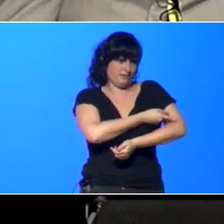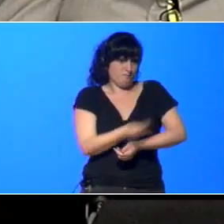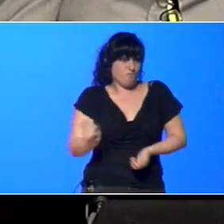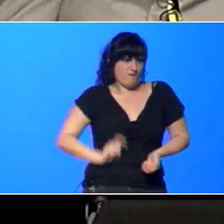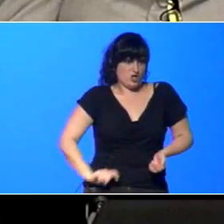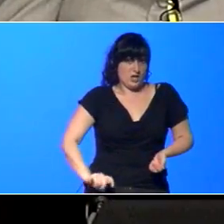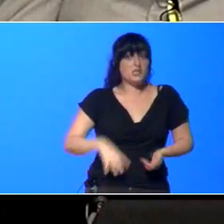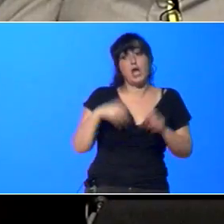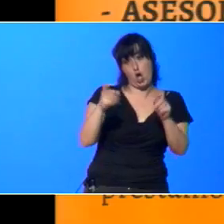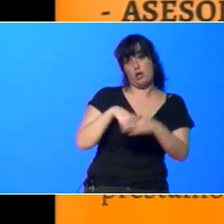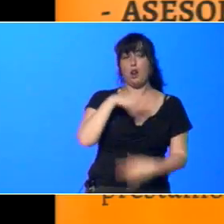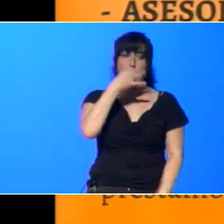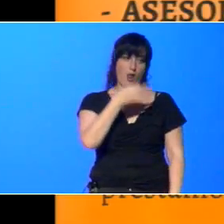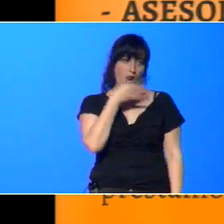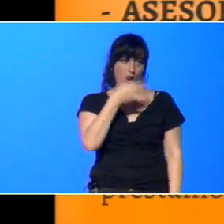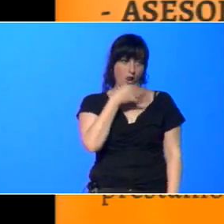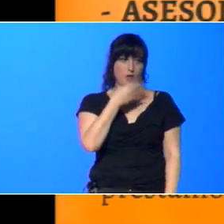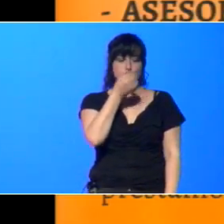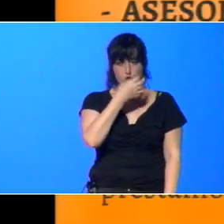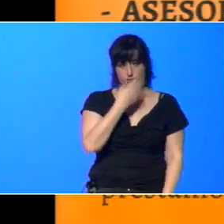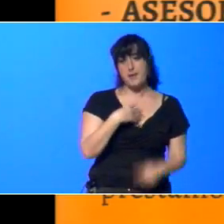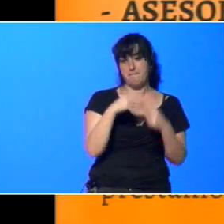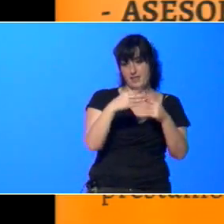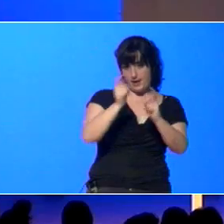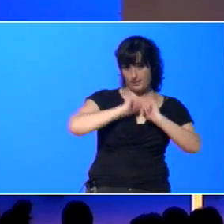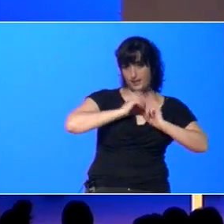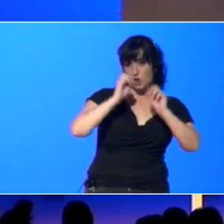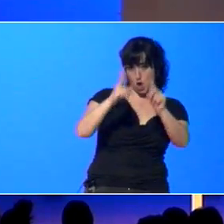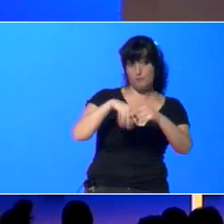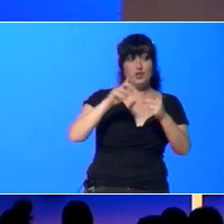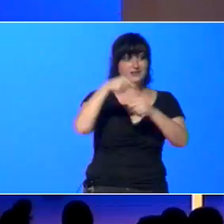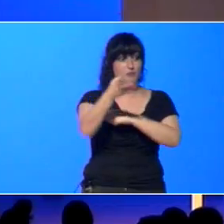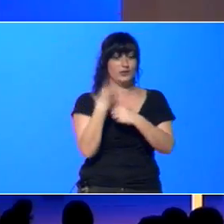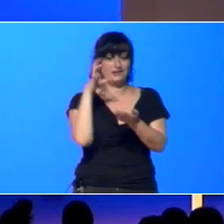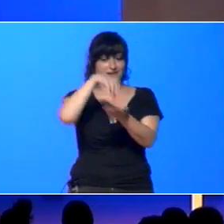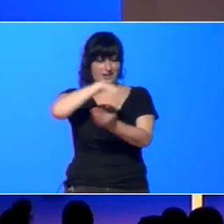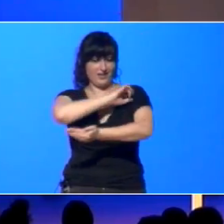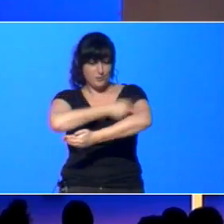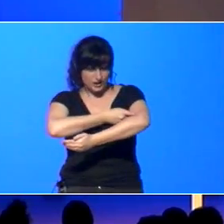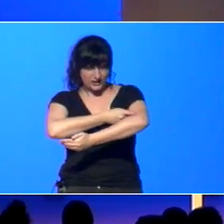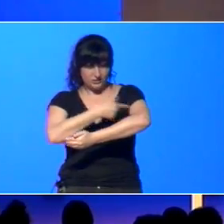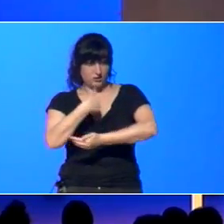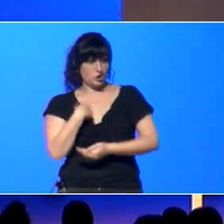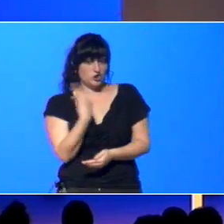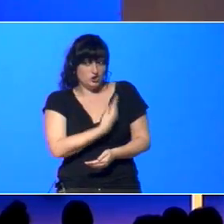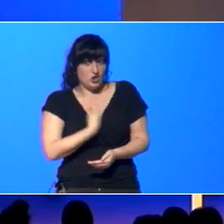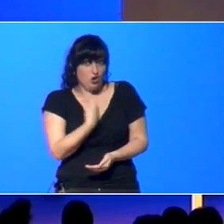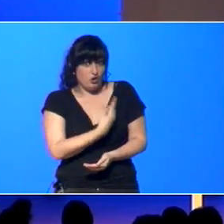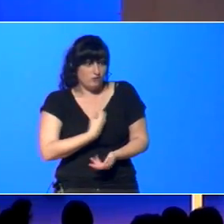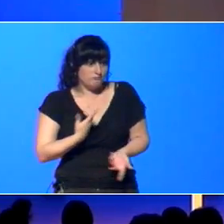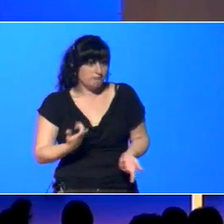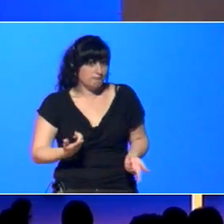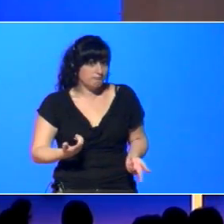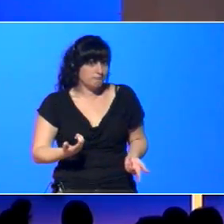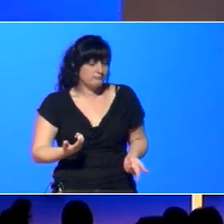bien que me des la charla, está muy bien que me formes, está muy bien que me des materiales, pero luego estoy solo yo en el gimnasio, estoy solo en el patio, ¿no? Pues bueno,